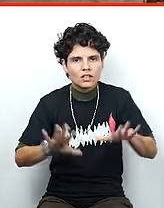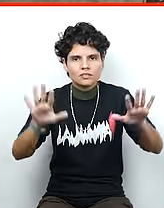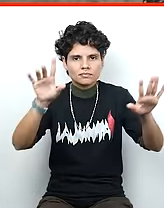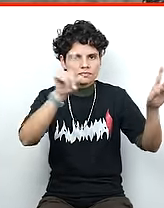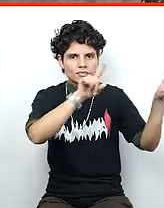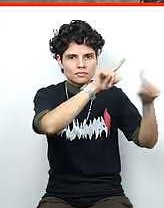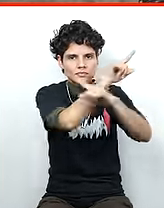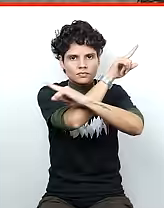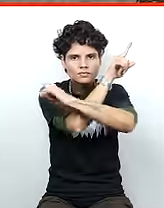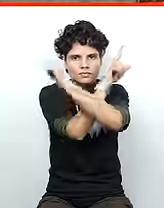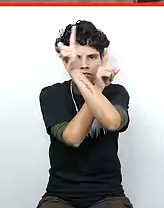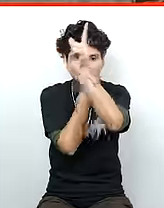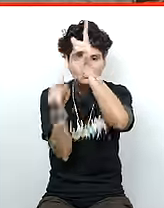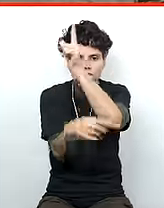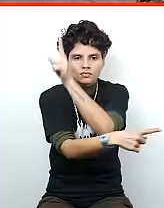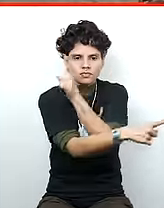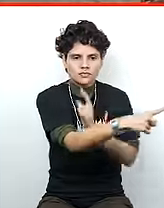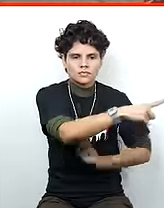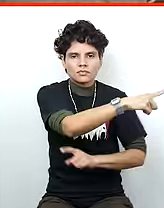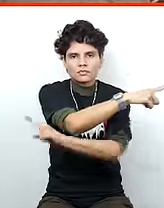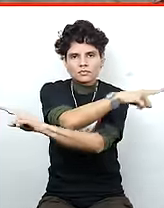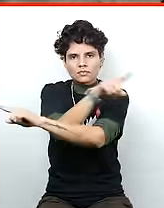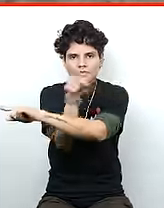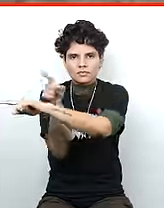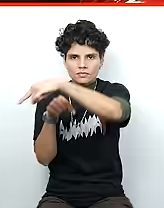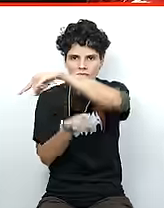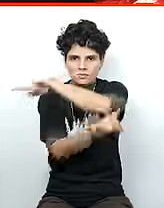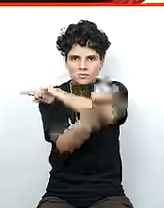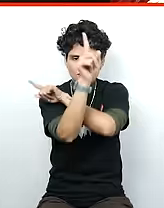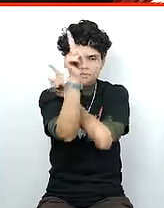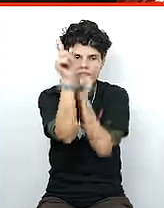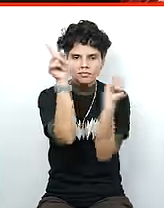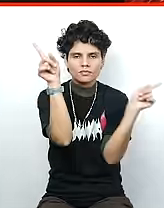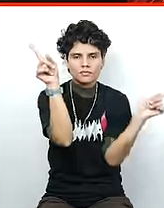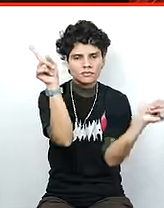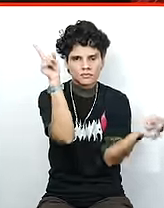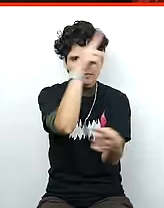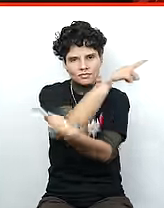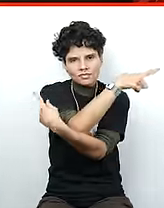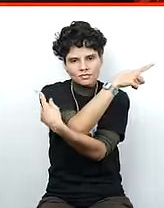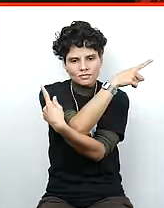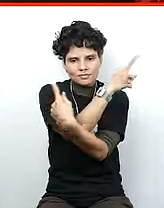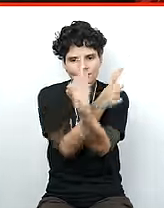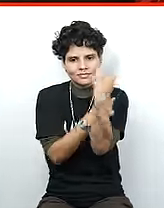acá. Código La Junta, acá. Anda, con tus manías, sí.